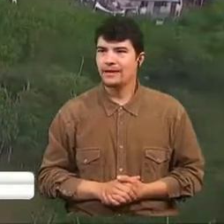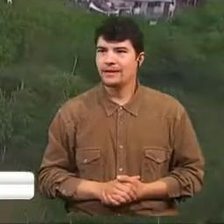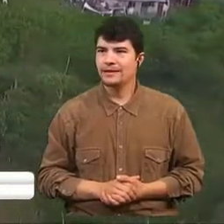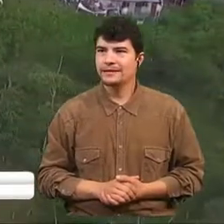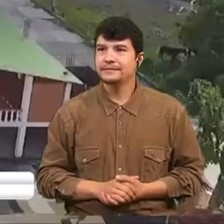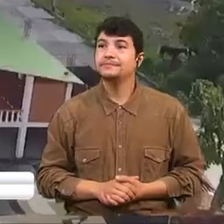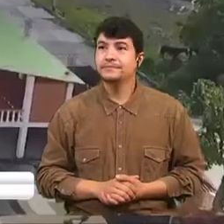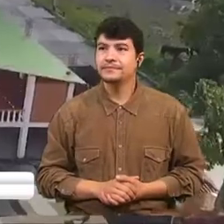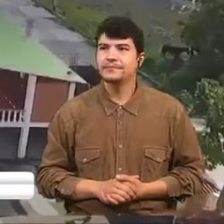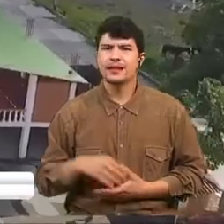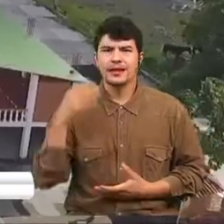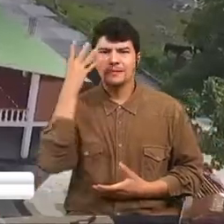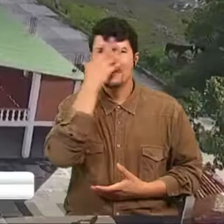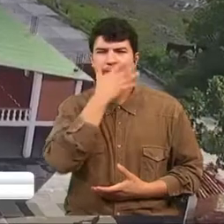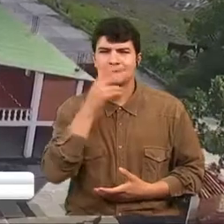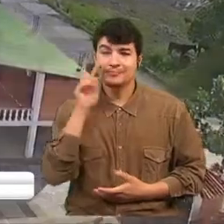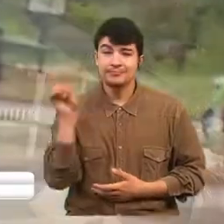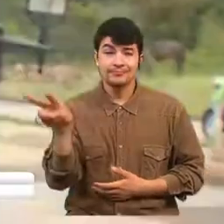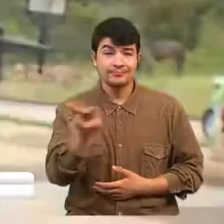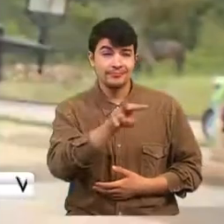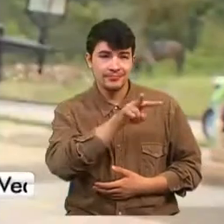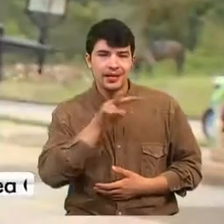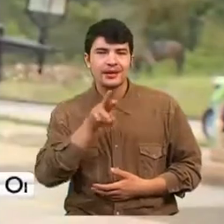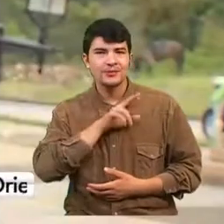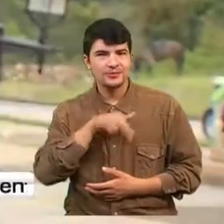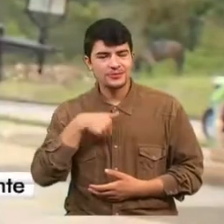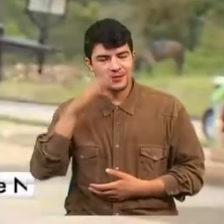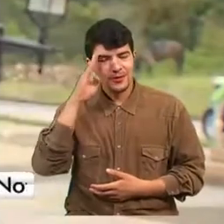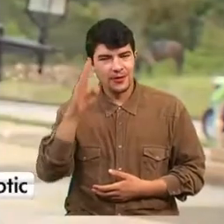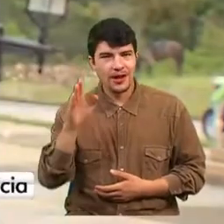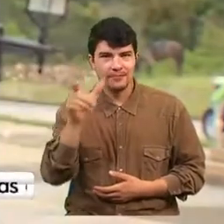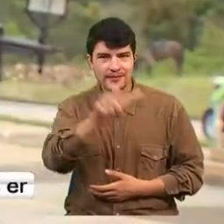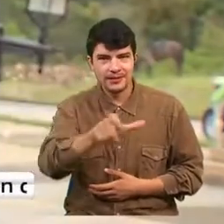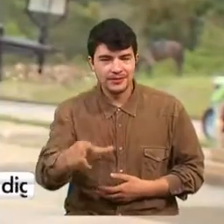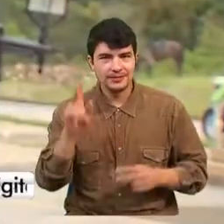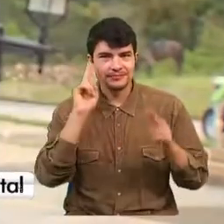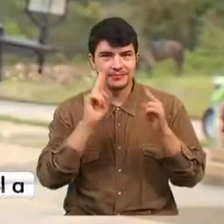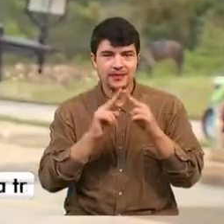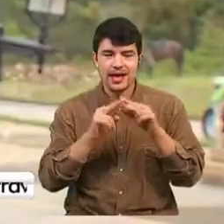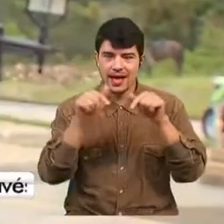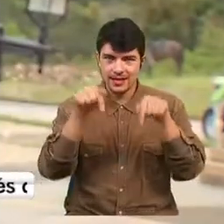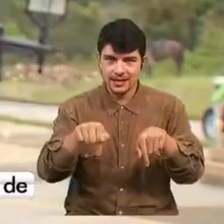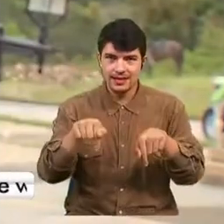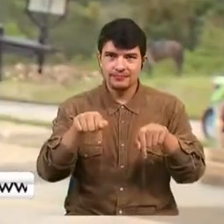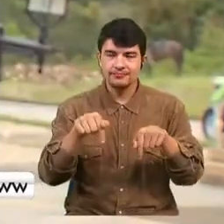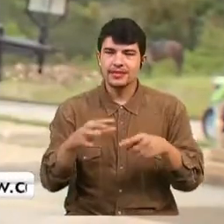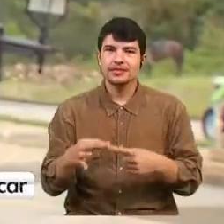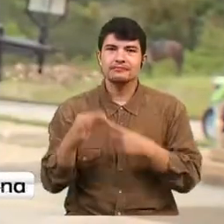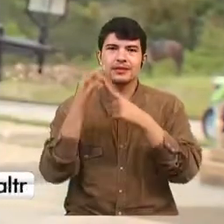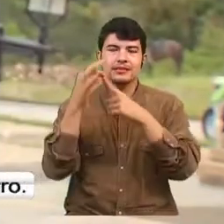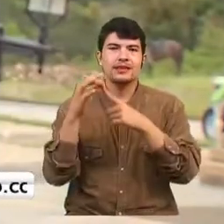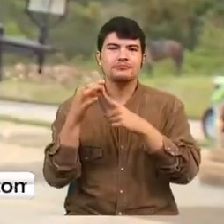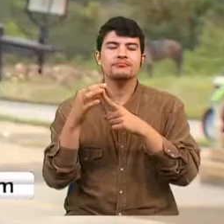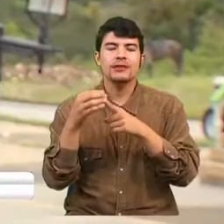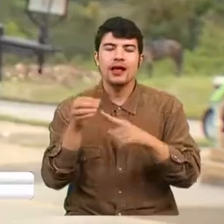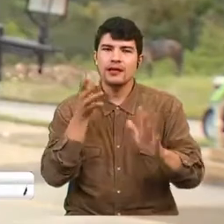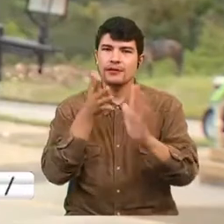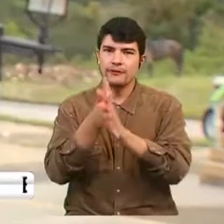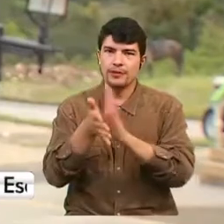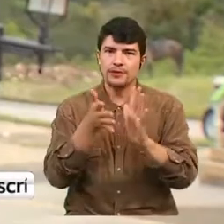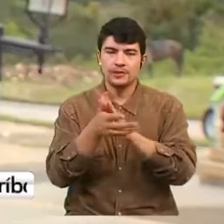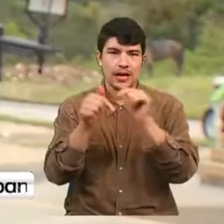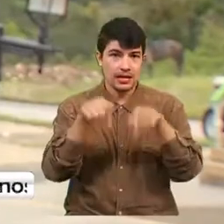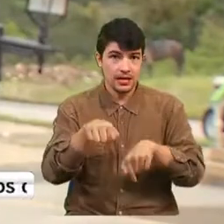Y con esta bella panorámica saludamos a todos nuestros televidentes que se conectan a través de esta transmisión especial que lleva hasta sus hogares el Canal Tro